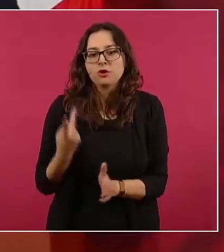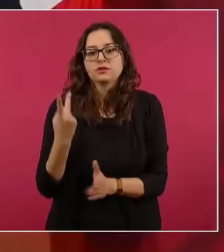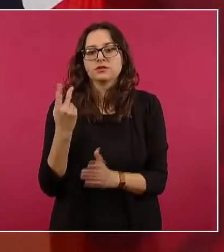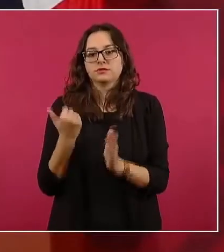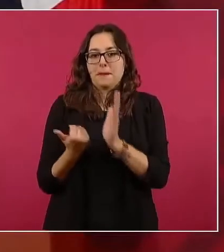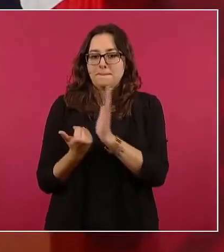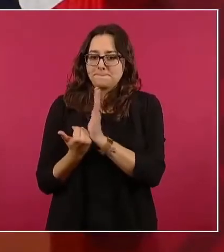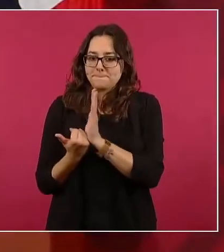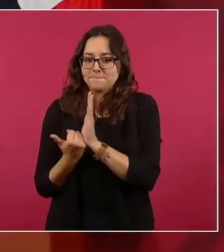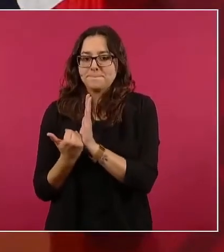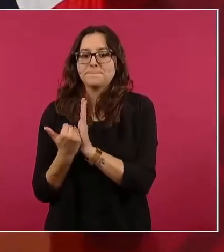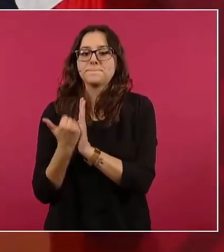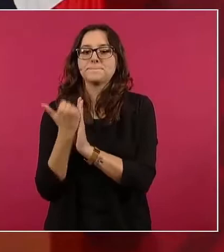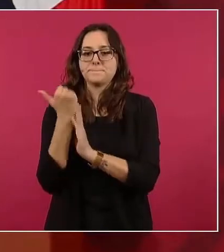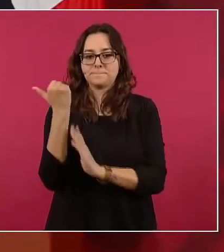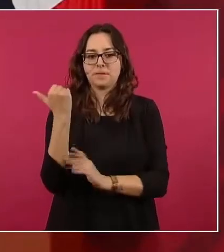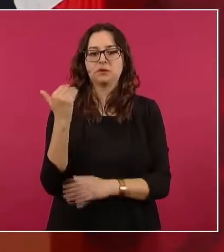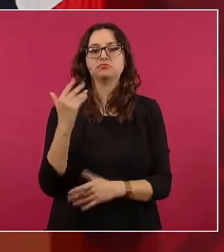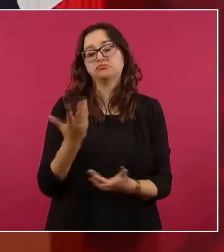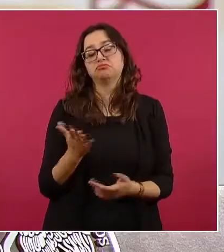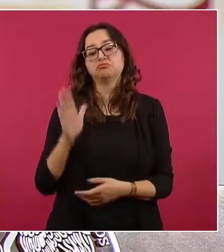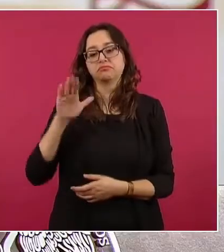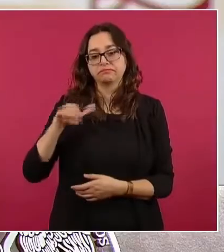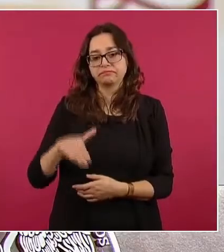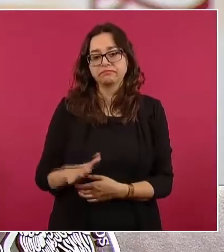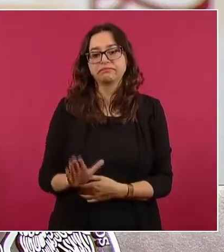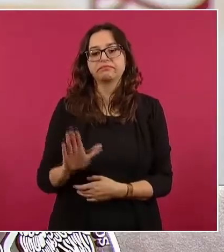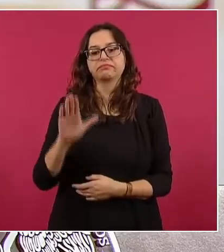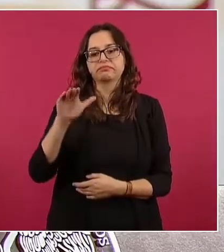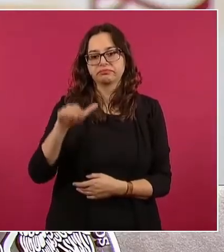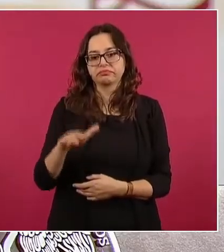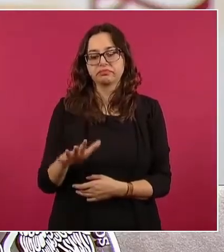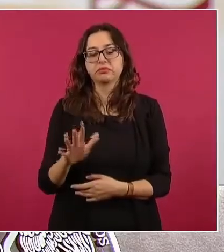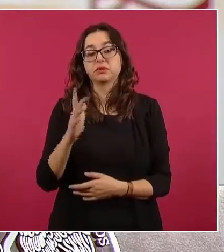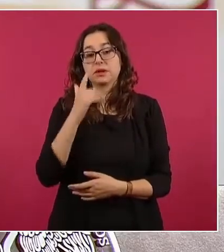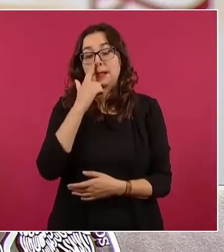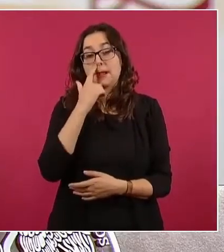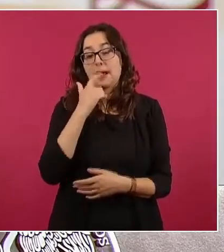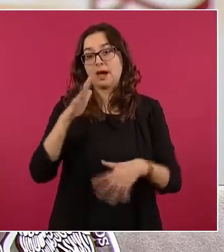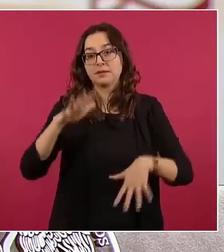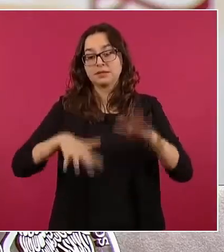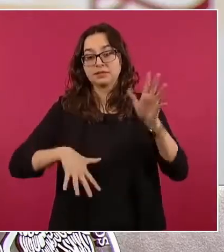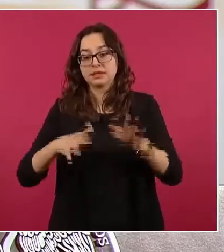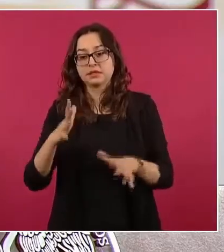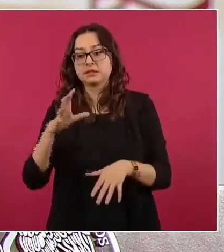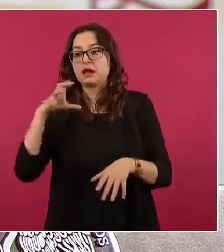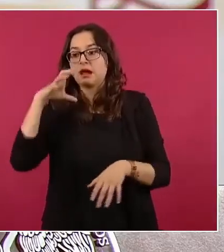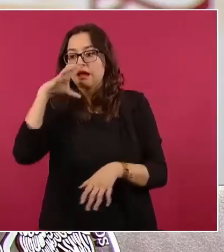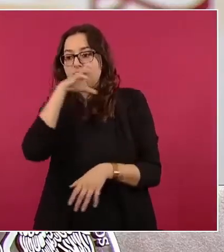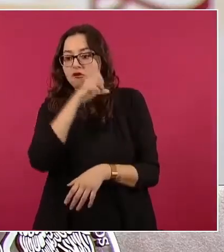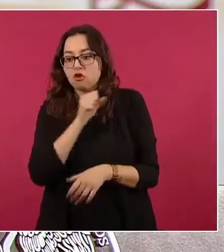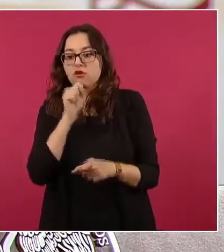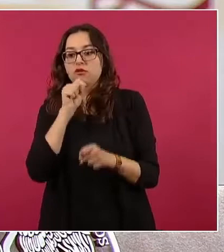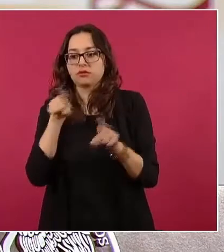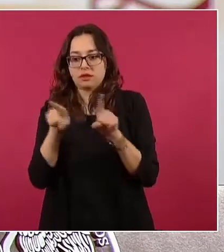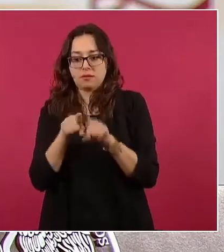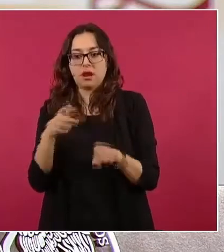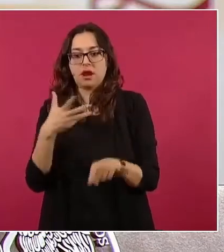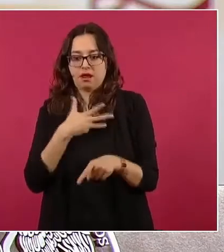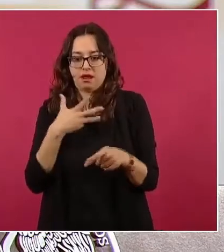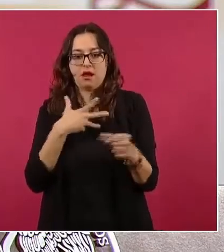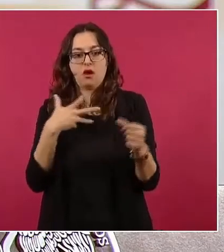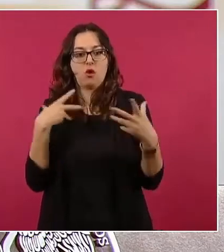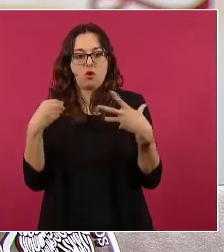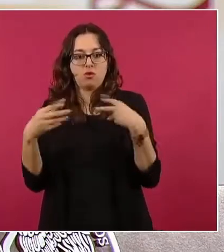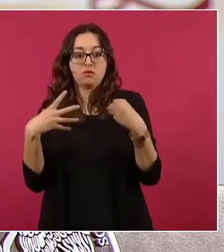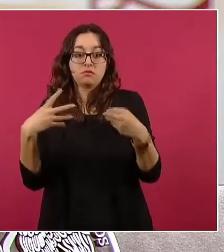todavía tenemos olas de epidemia fuera de la temporada de frío. Esto quiere decir que no descartamos